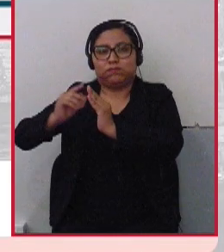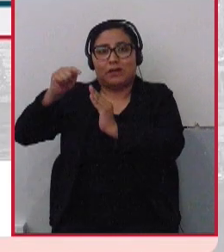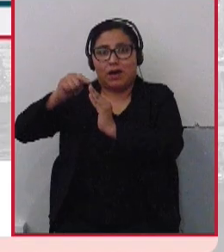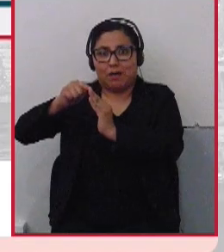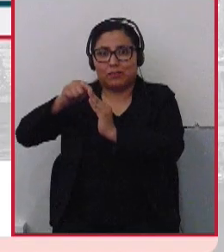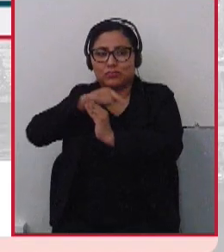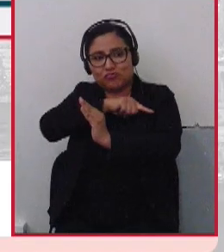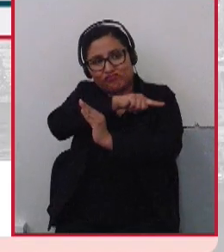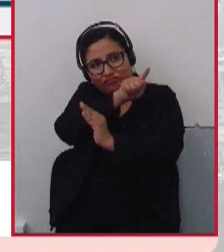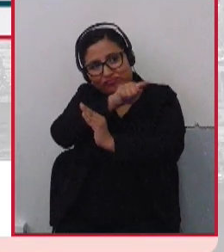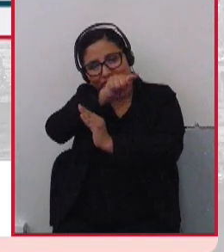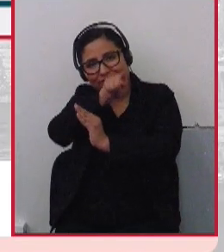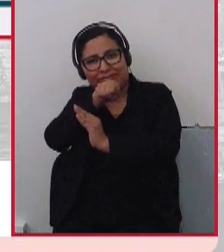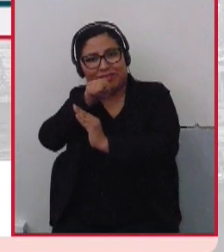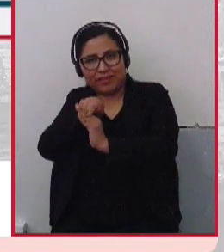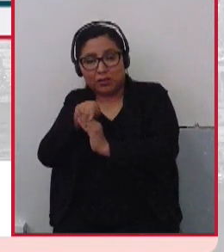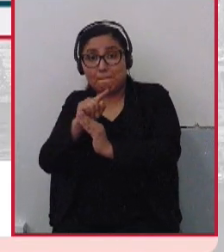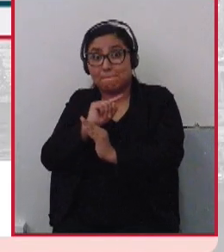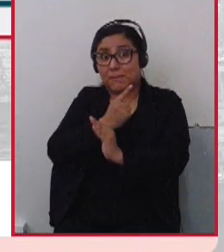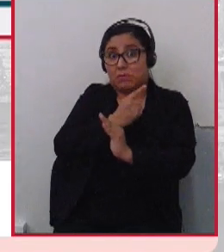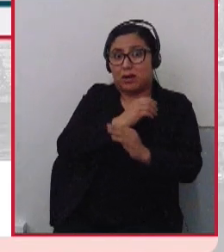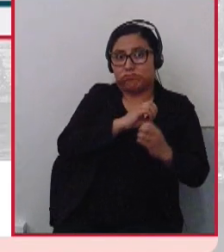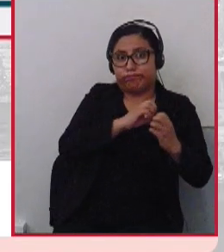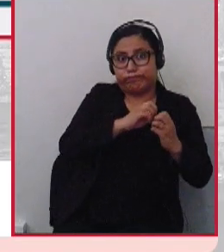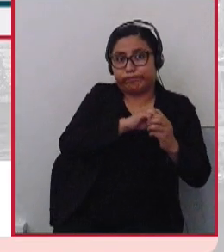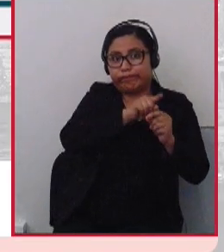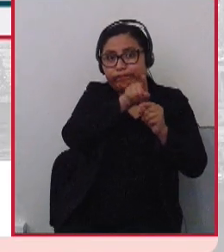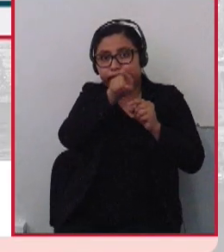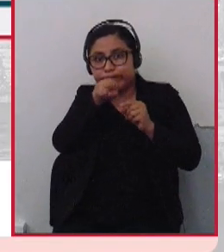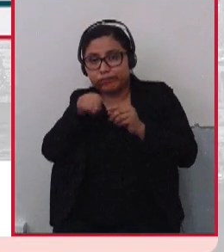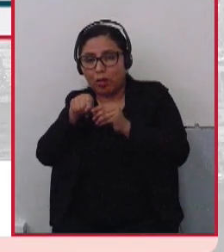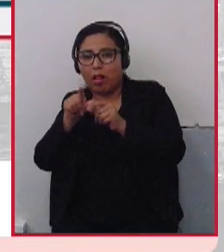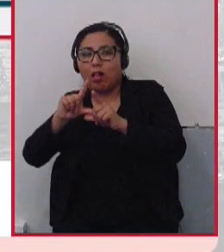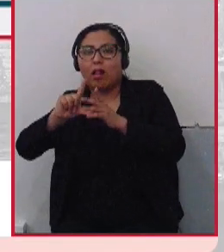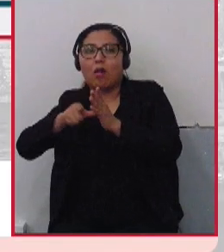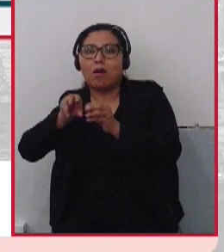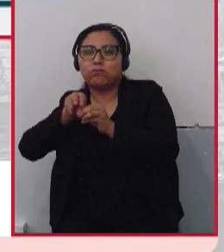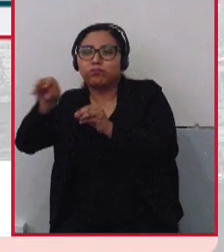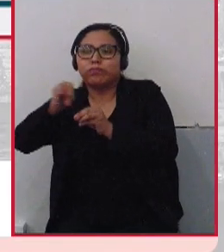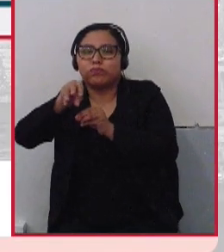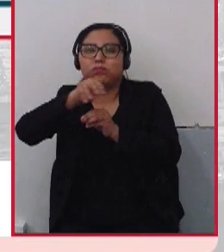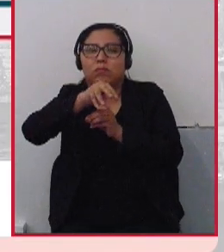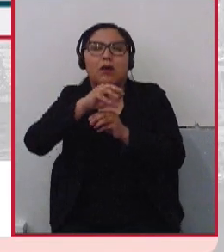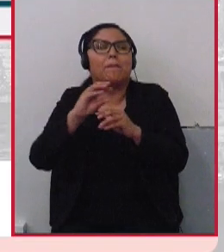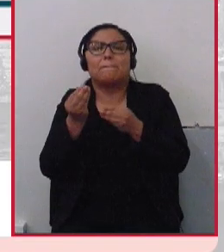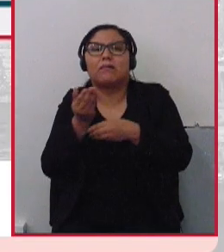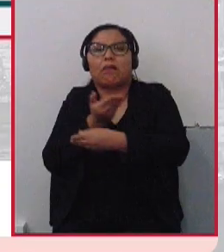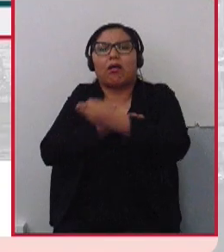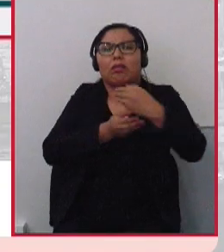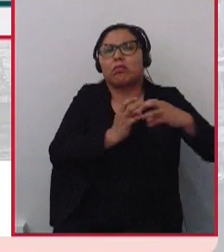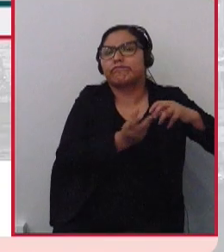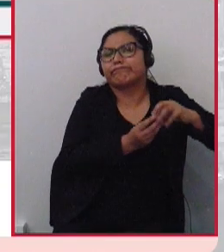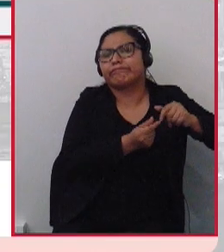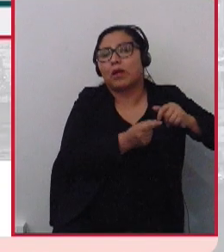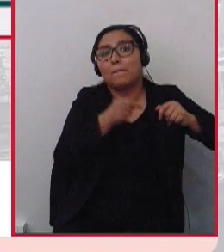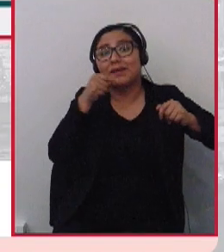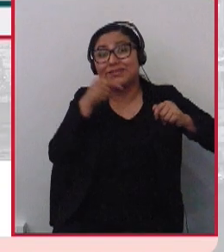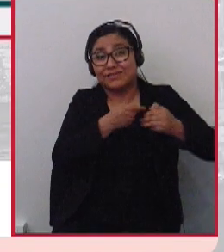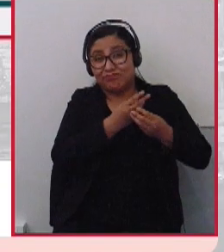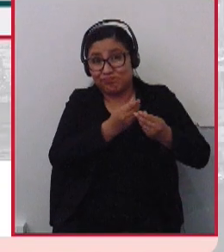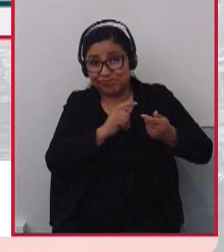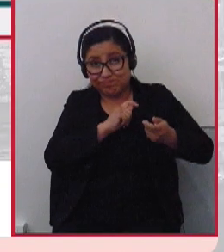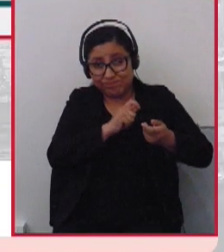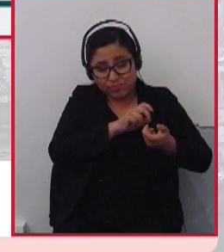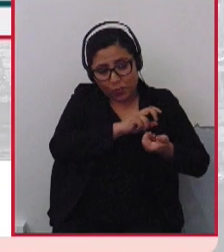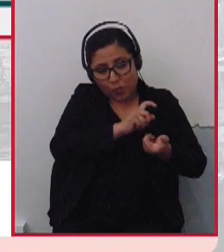directo. Primero remolemos y luego clasificamos. ¿Y por qué remolemos? ¿Por qué? Porque este producto va a